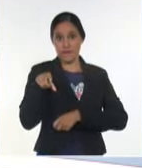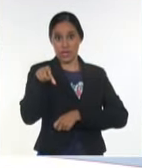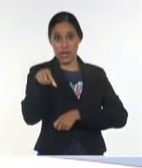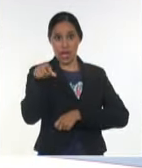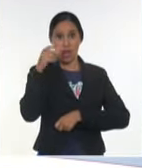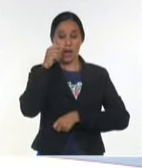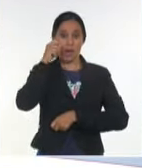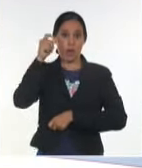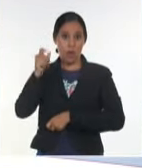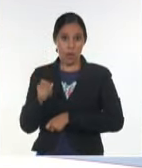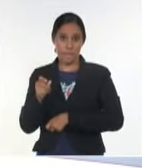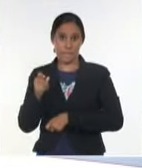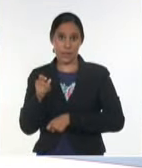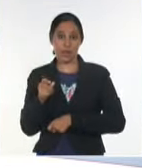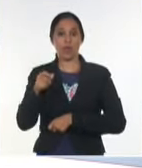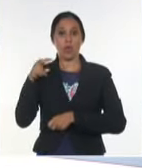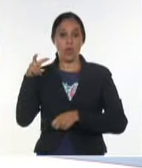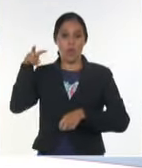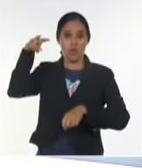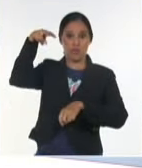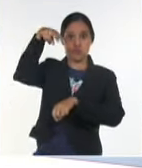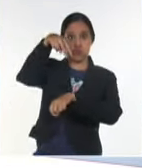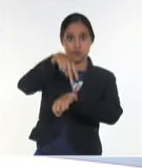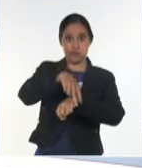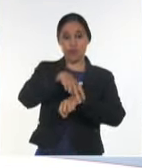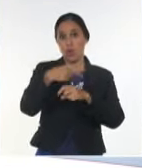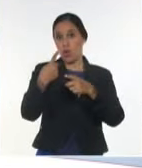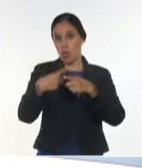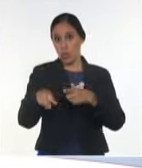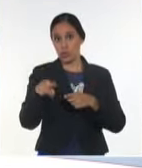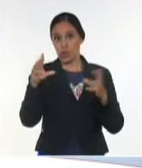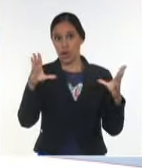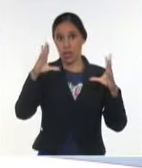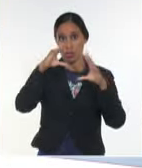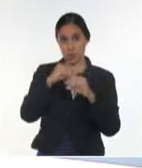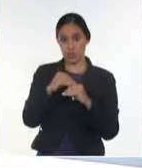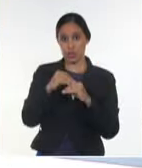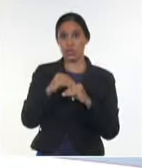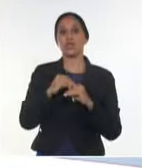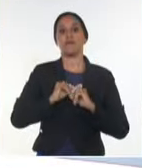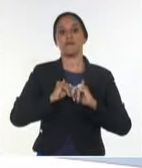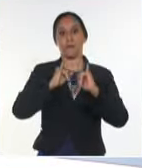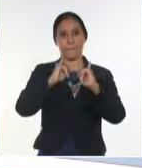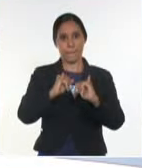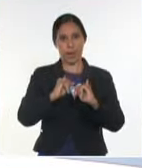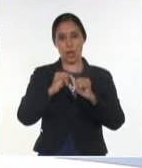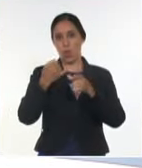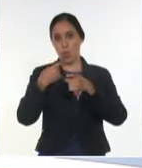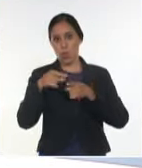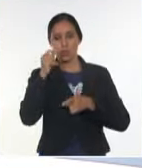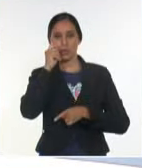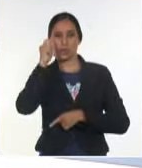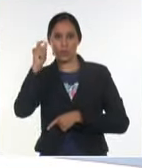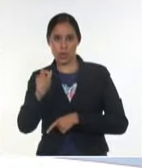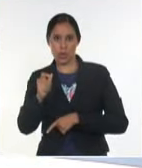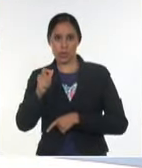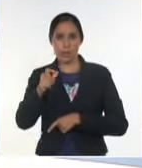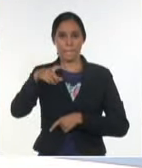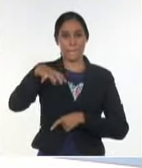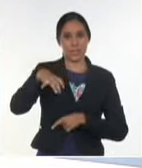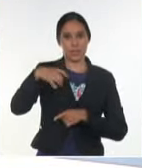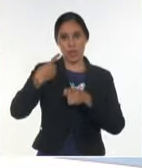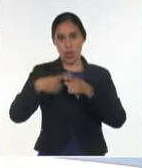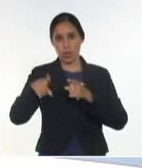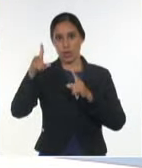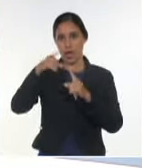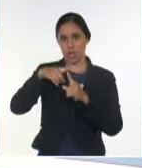irán por la barrida 4-0 y coronarse esta noche. Están anunciados para abrir Mario Valle por Pinapines Río y Eliander Bravo por Las